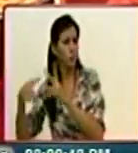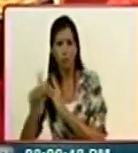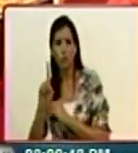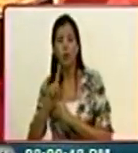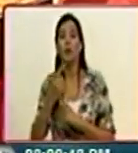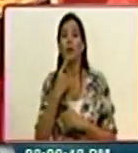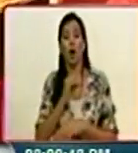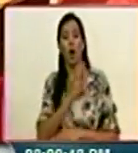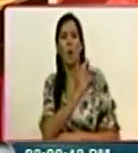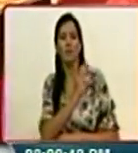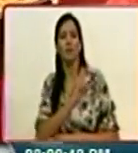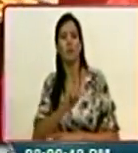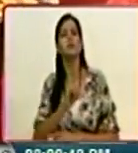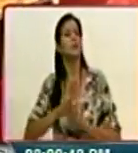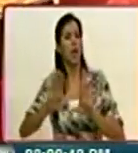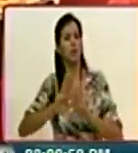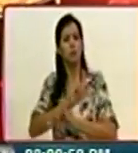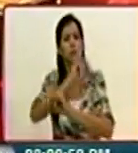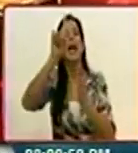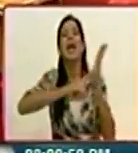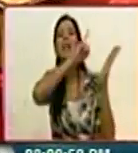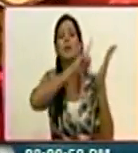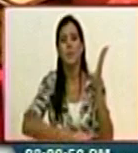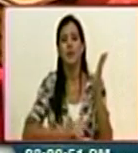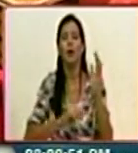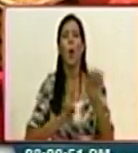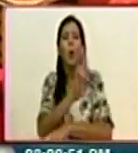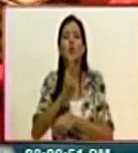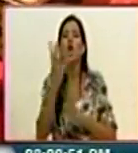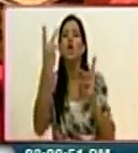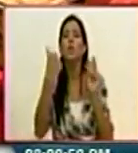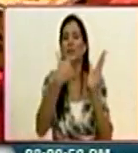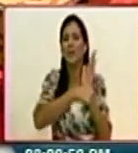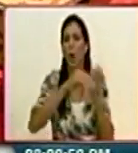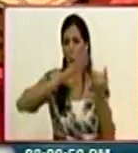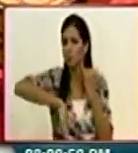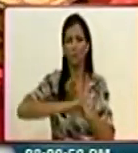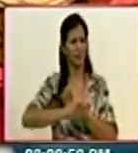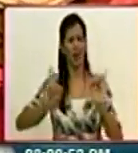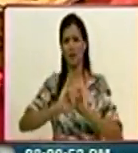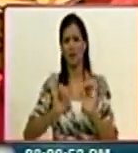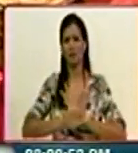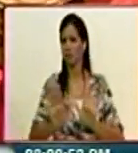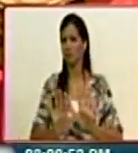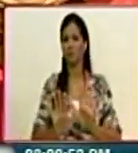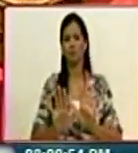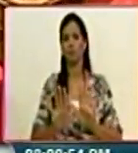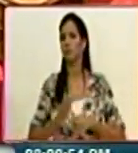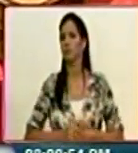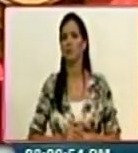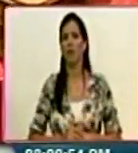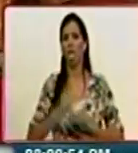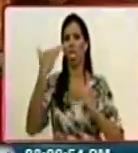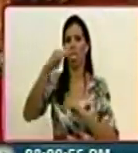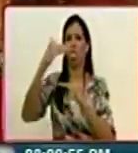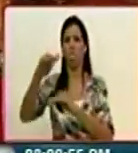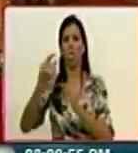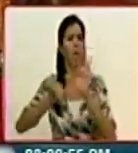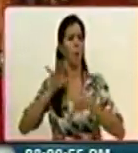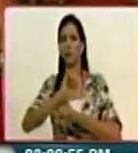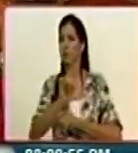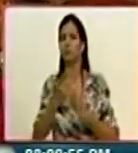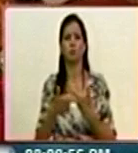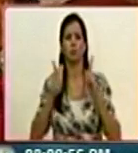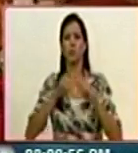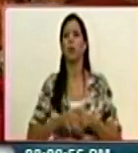nos ordenó, bueno, que vaya desapareciendo en los días esos que restringía la compra al pueblo venezolano.